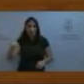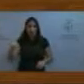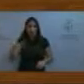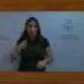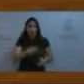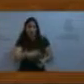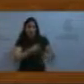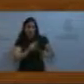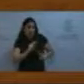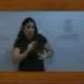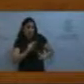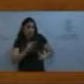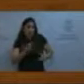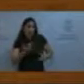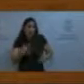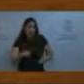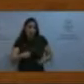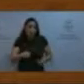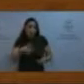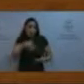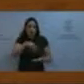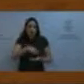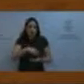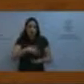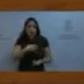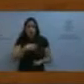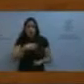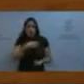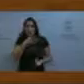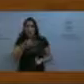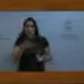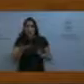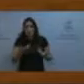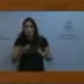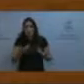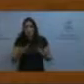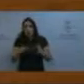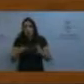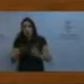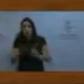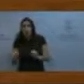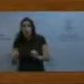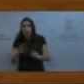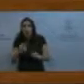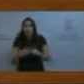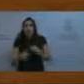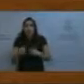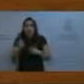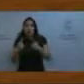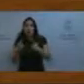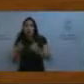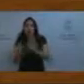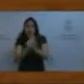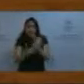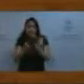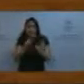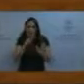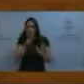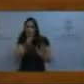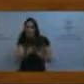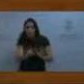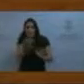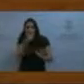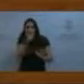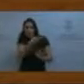obligaciones inexcusables a este pleno este jueves y incluso no se metieron temas porque no podía venir. Pero bueno, supongo que alguna